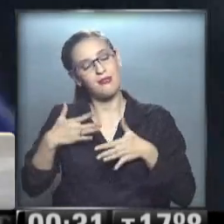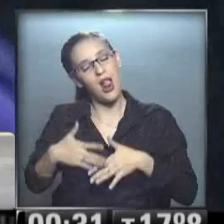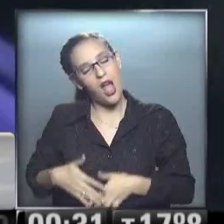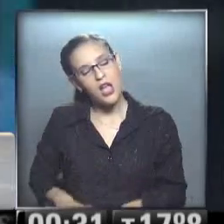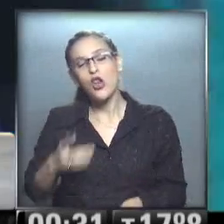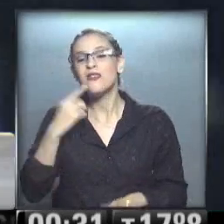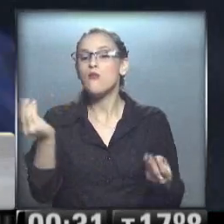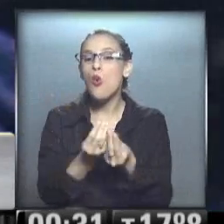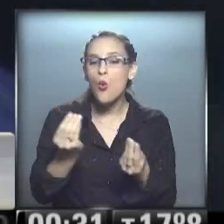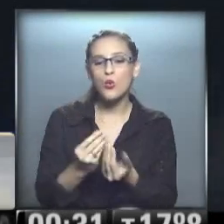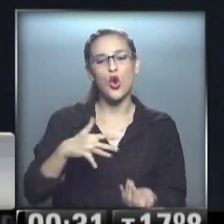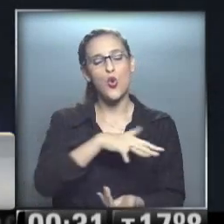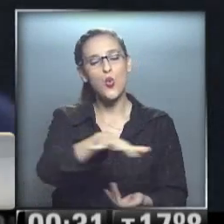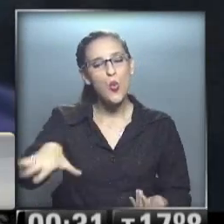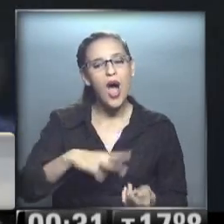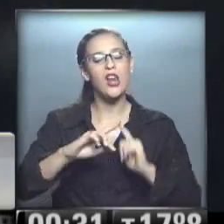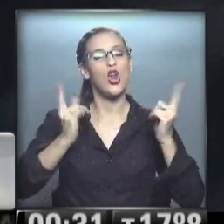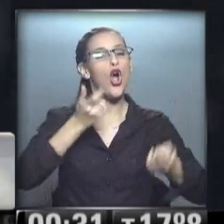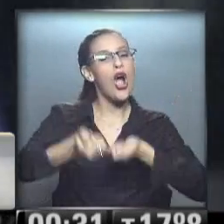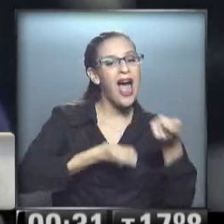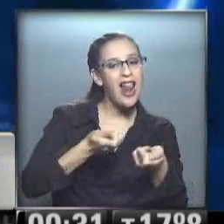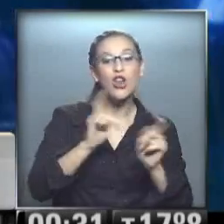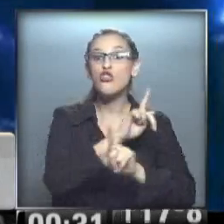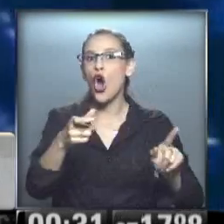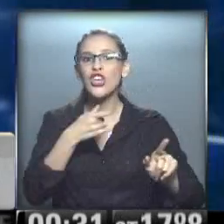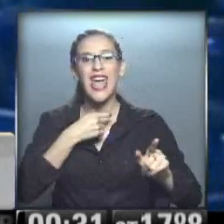hay muchos lugares, muchos locales, que no se animan a abrir las